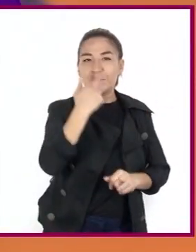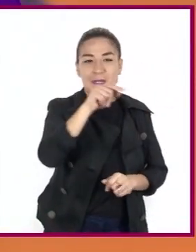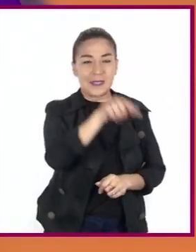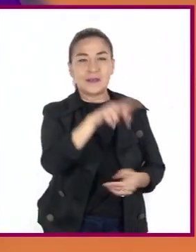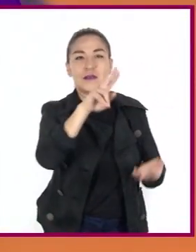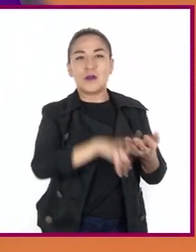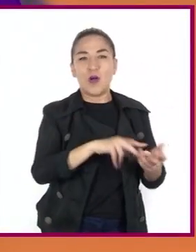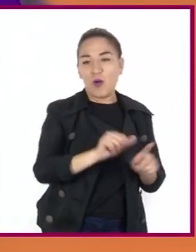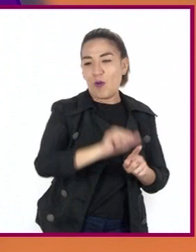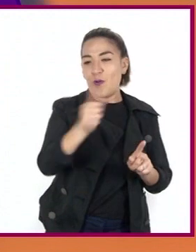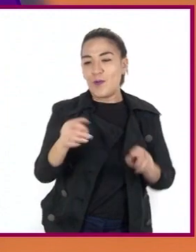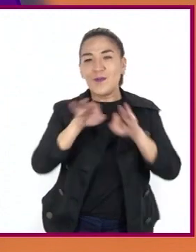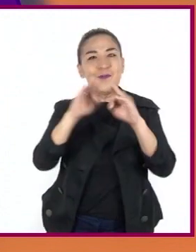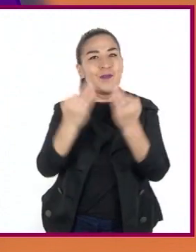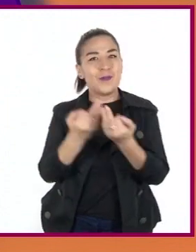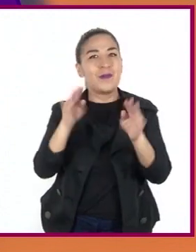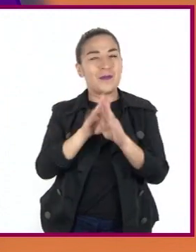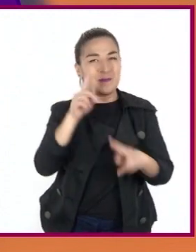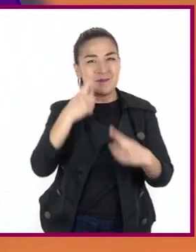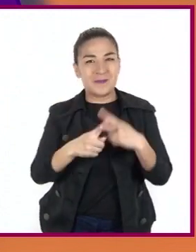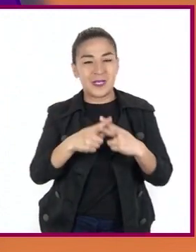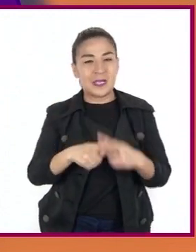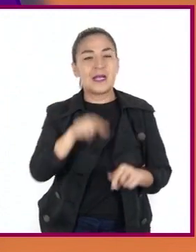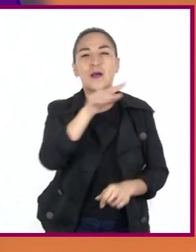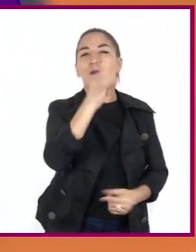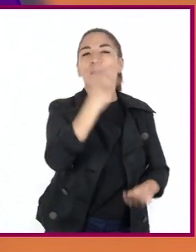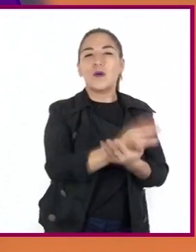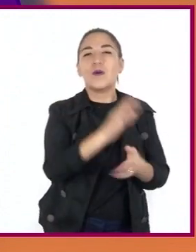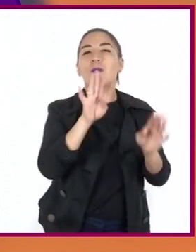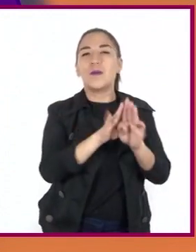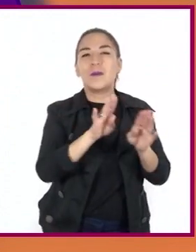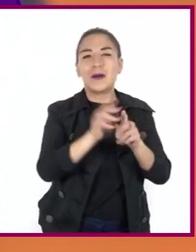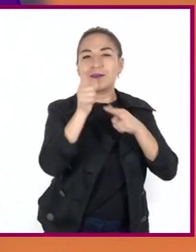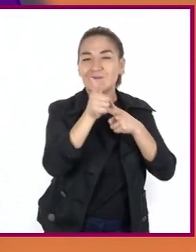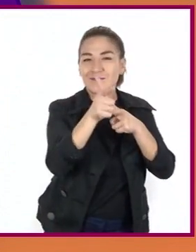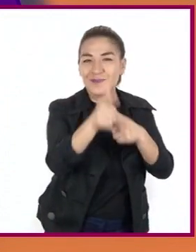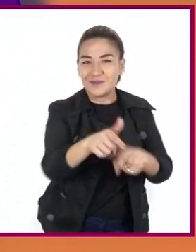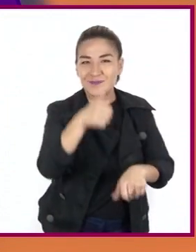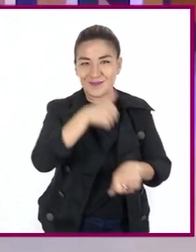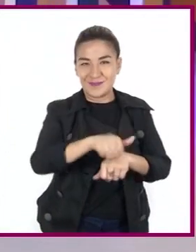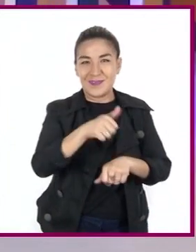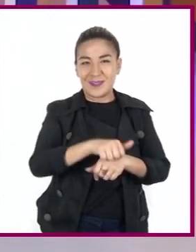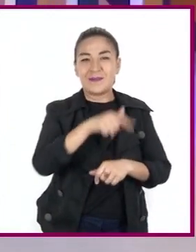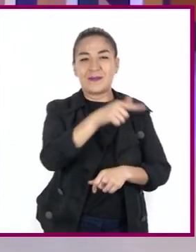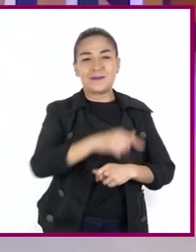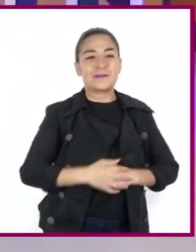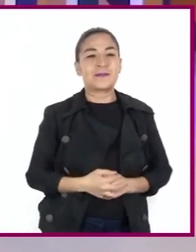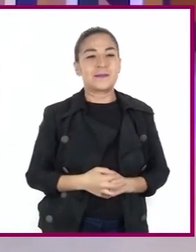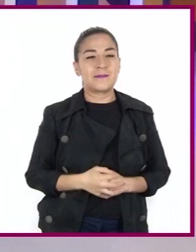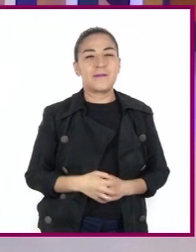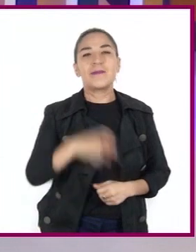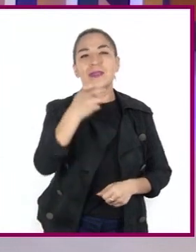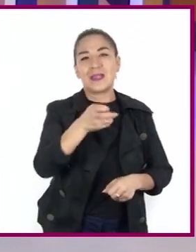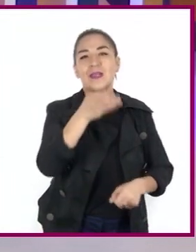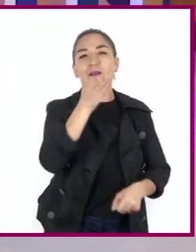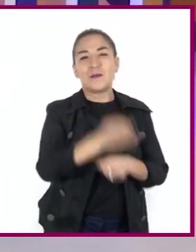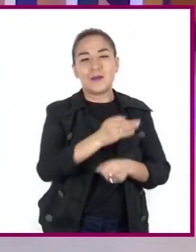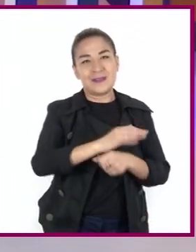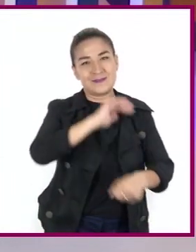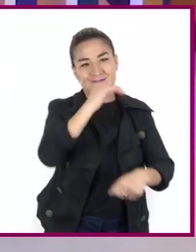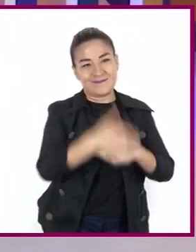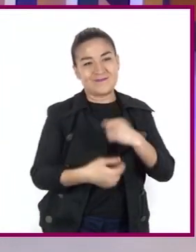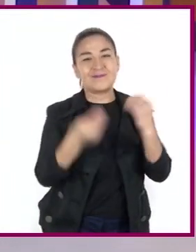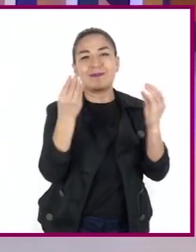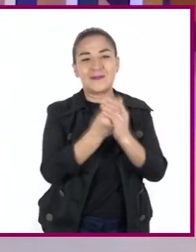con otras expresiones, aunque solo lo hicimos con la construcción de las secuencias numéricas que generan. Hemos llegado al final